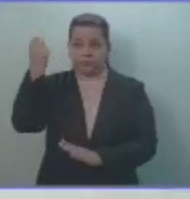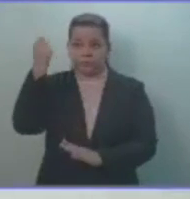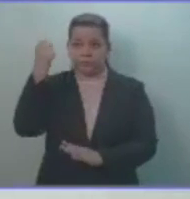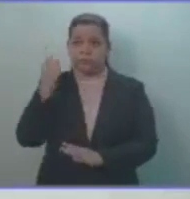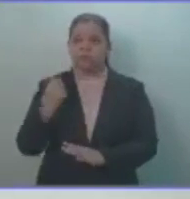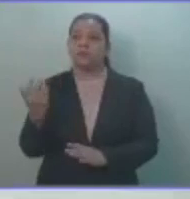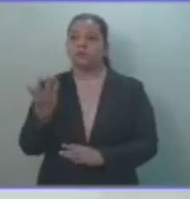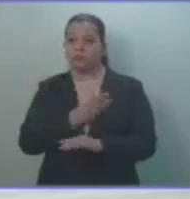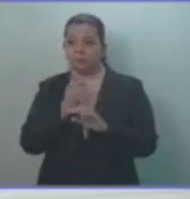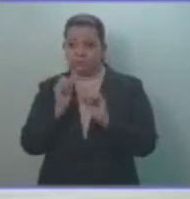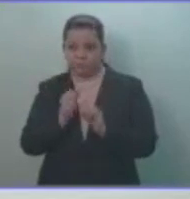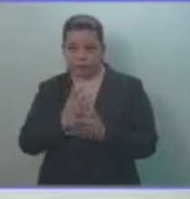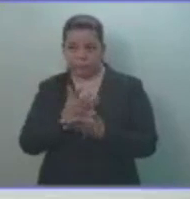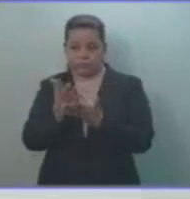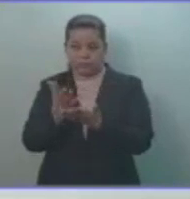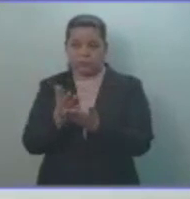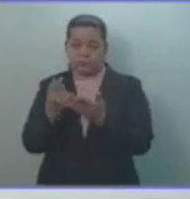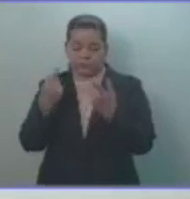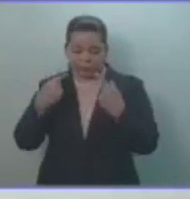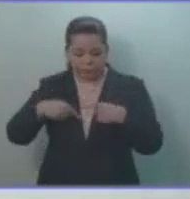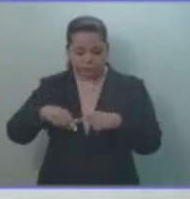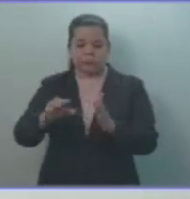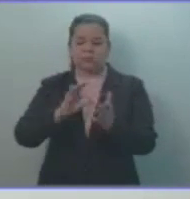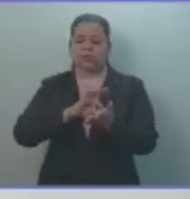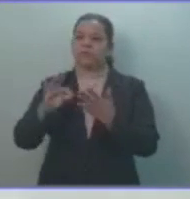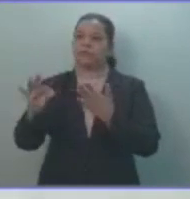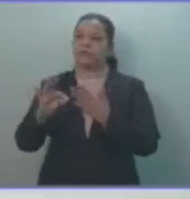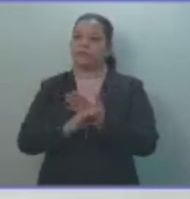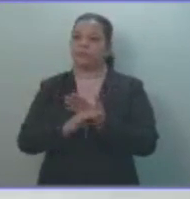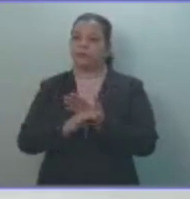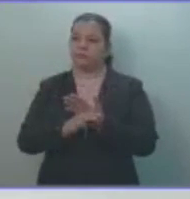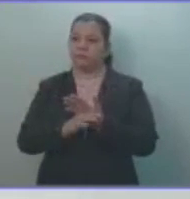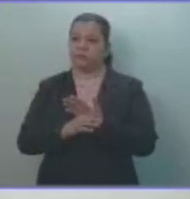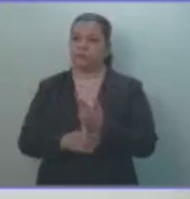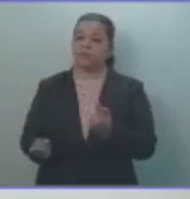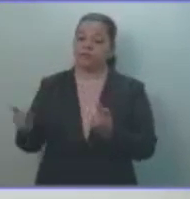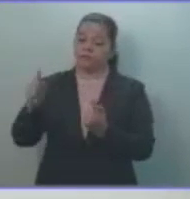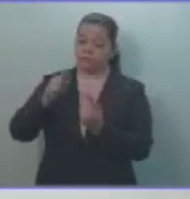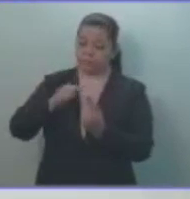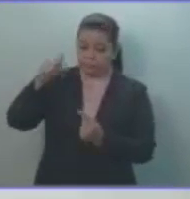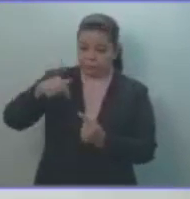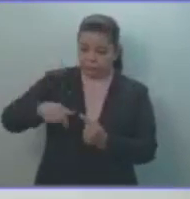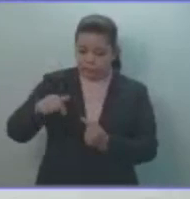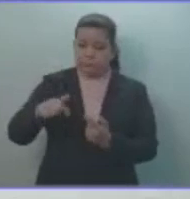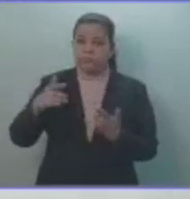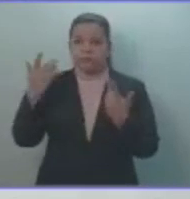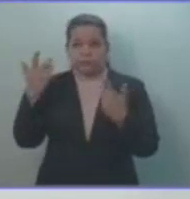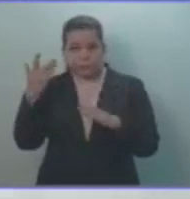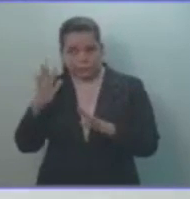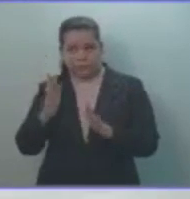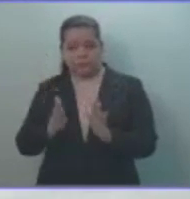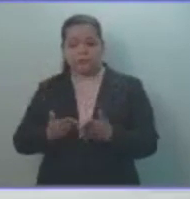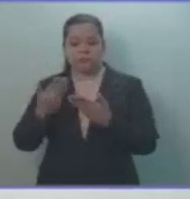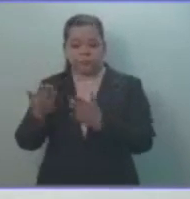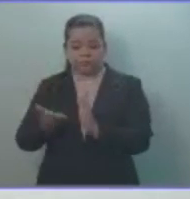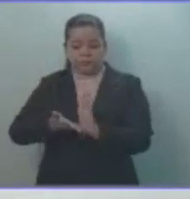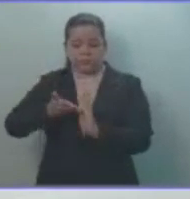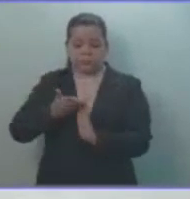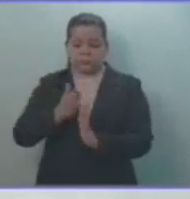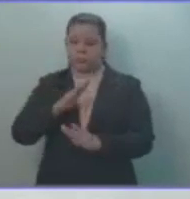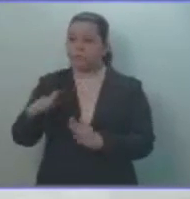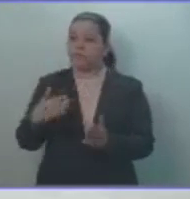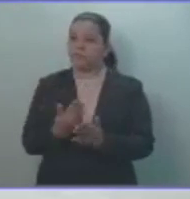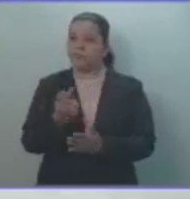poner en la mesa la continuidad de los proyectos que hasta el día de hoy han llevado desarrollo para la